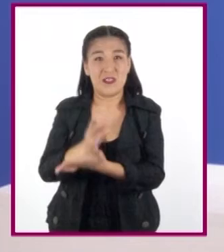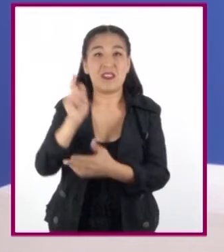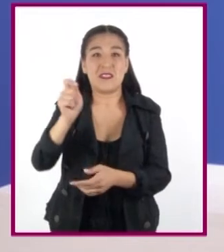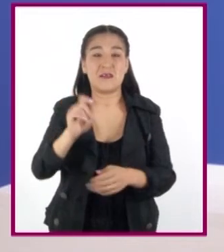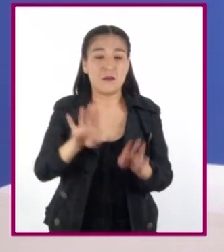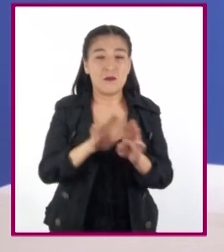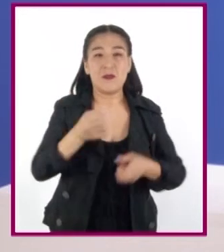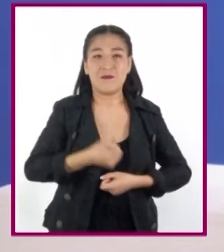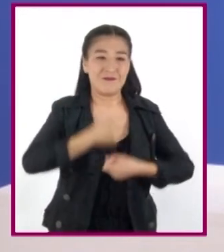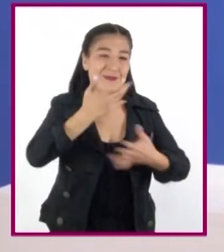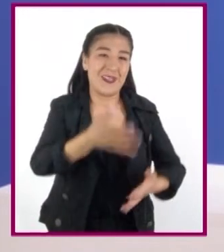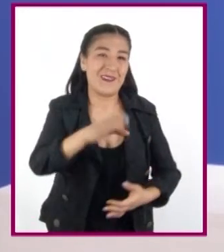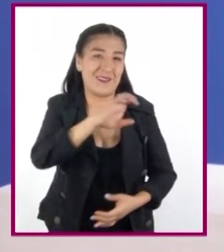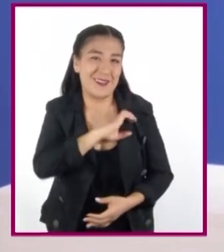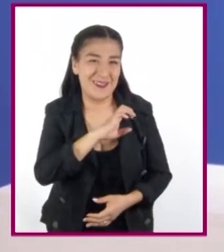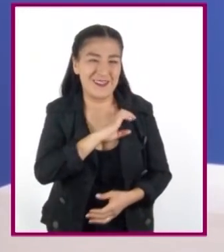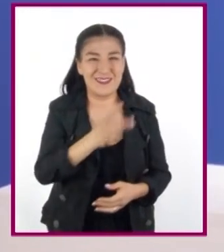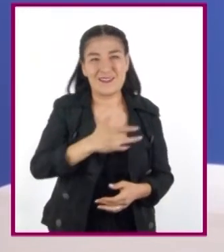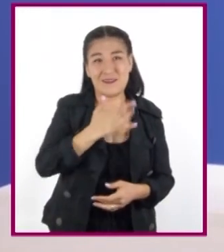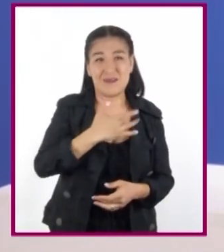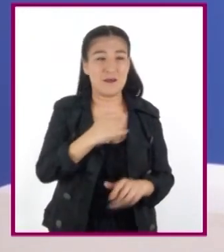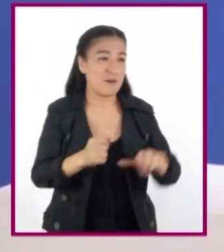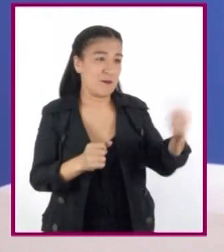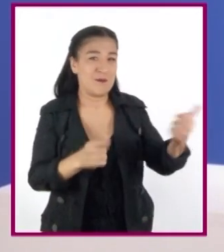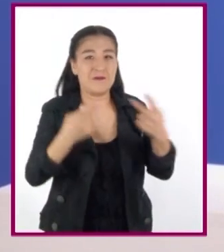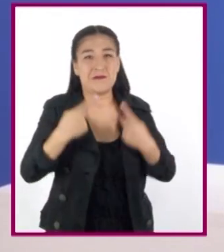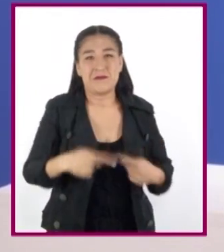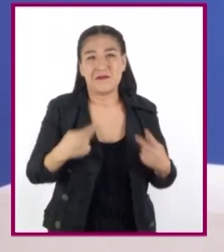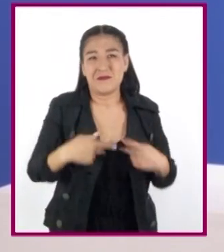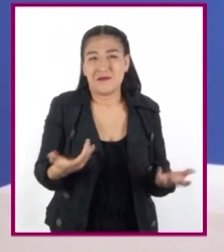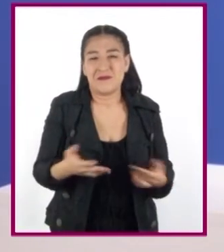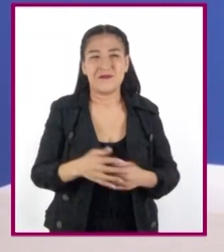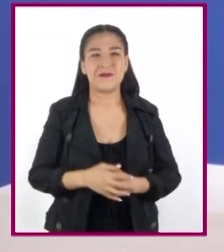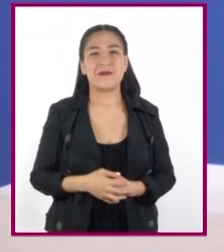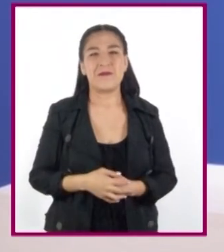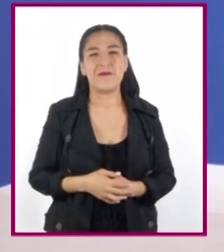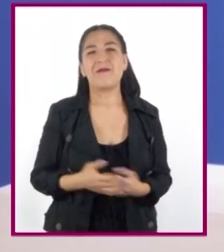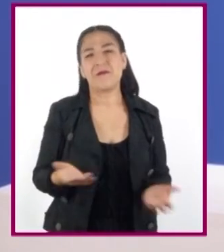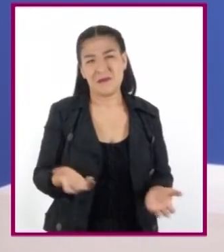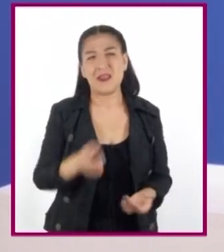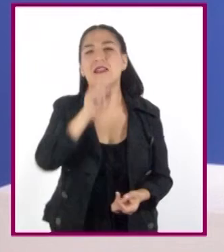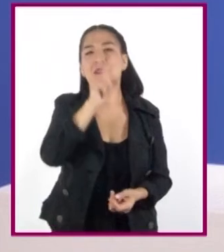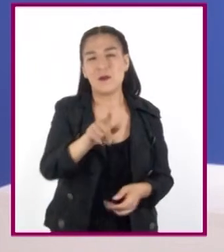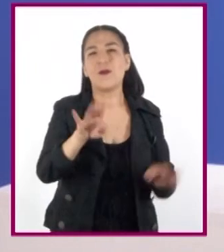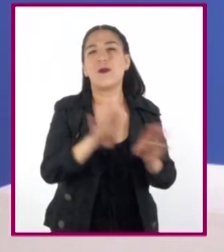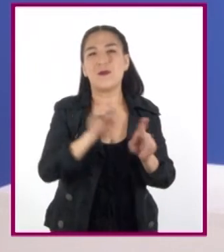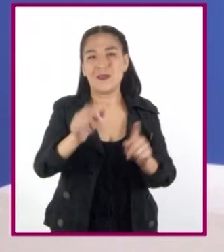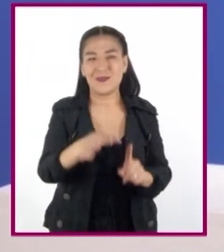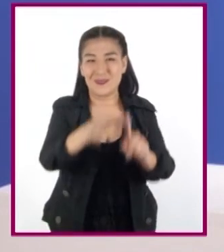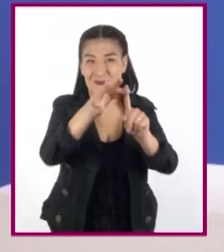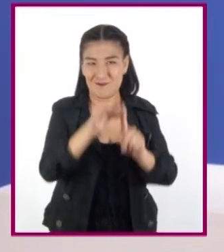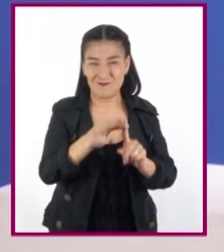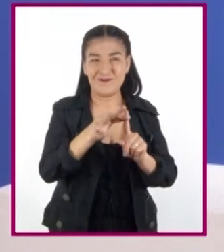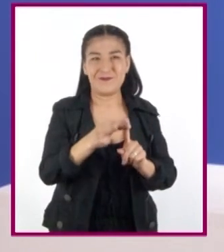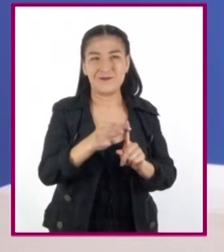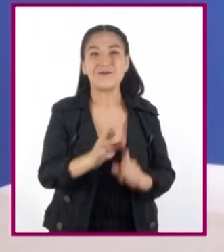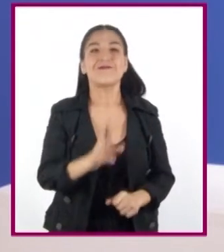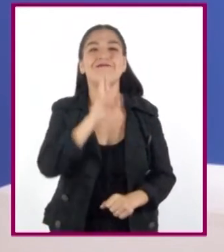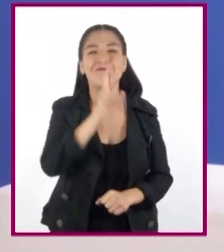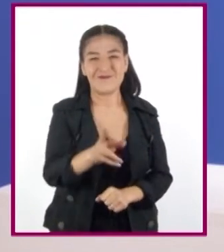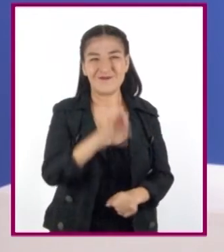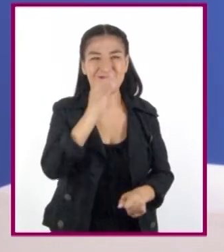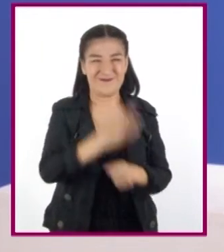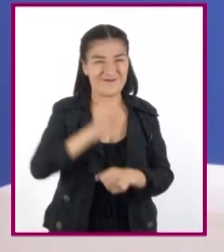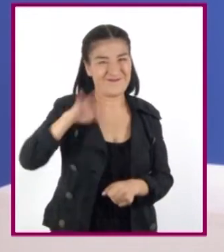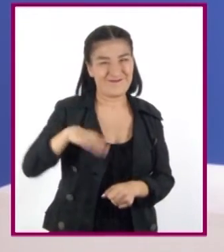expresar su cariño o afecto a otra persona? Pero es muy bueno destacar que las respuestas que